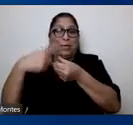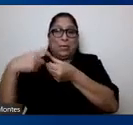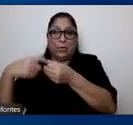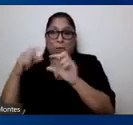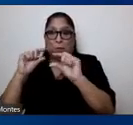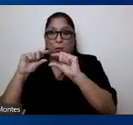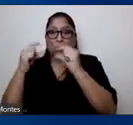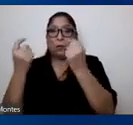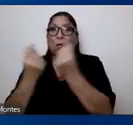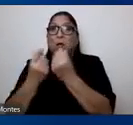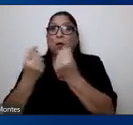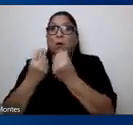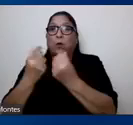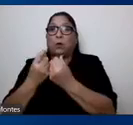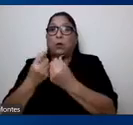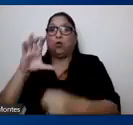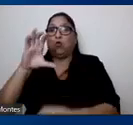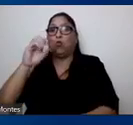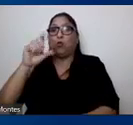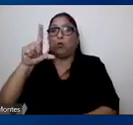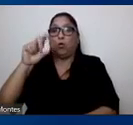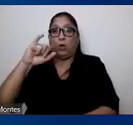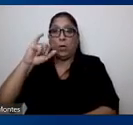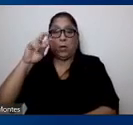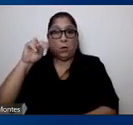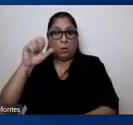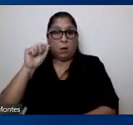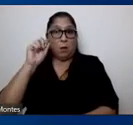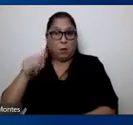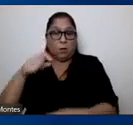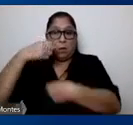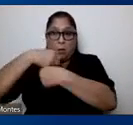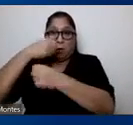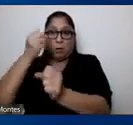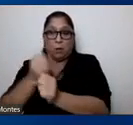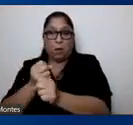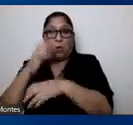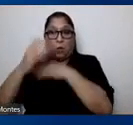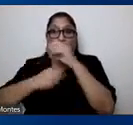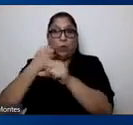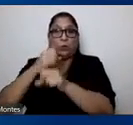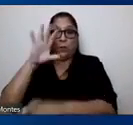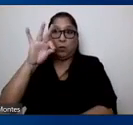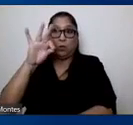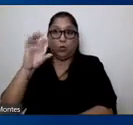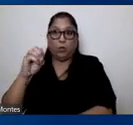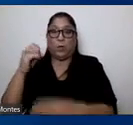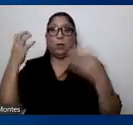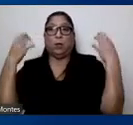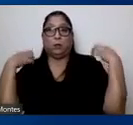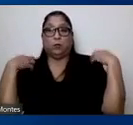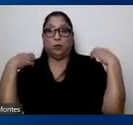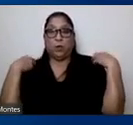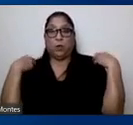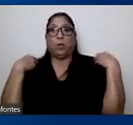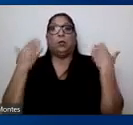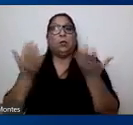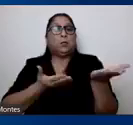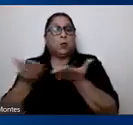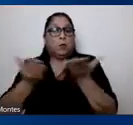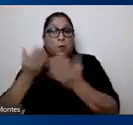grupo paramilitar, el grupo Colina, ideado y creado en los 90 de las oficinas de servicio de